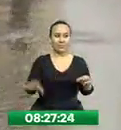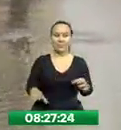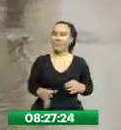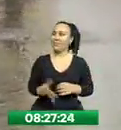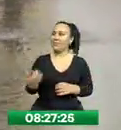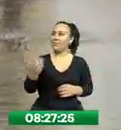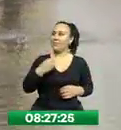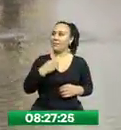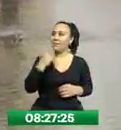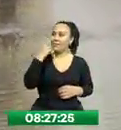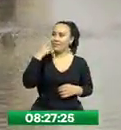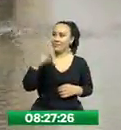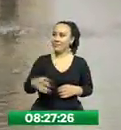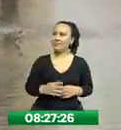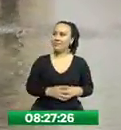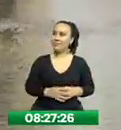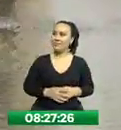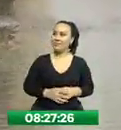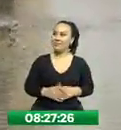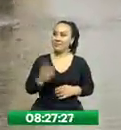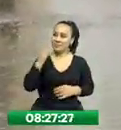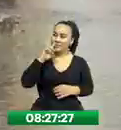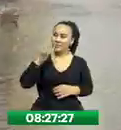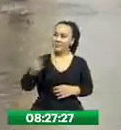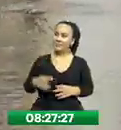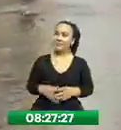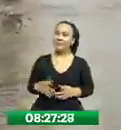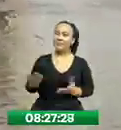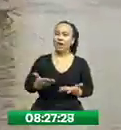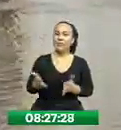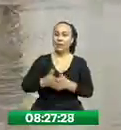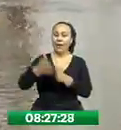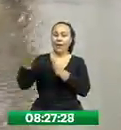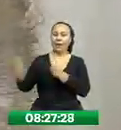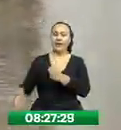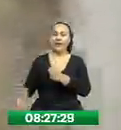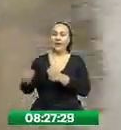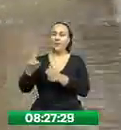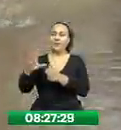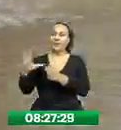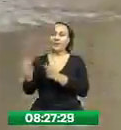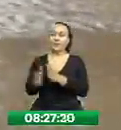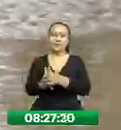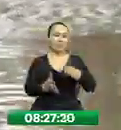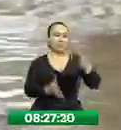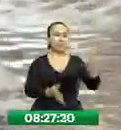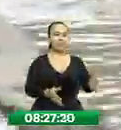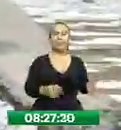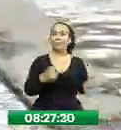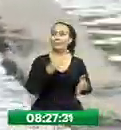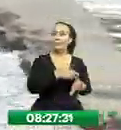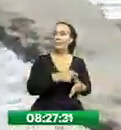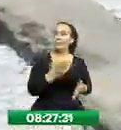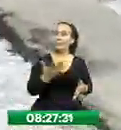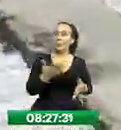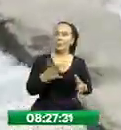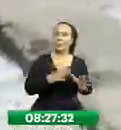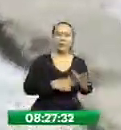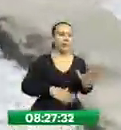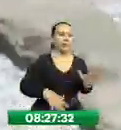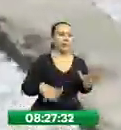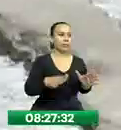lado queda la manzana 100 y de este otro lado es la manzana 101. Aquí queda la avenida